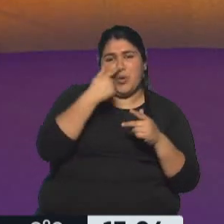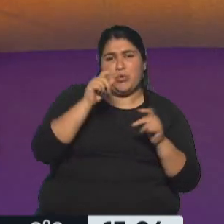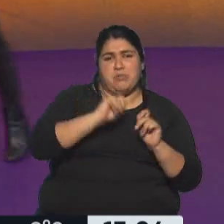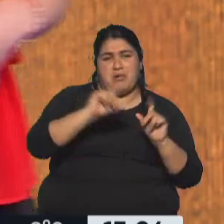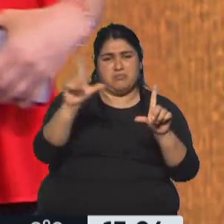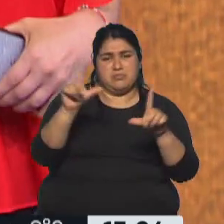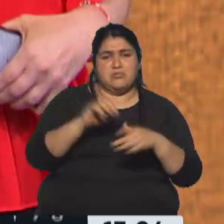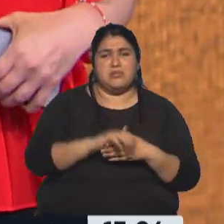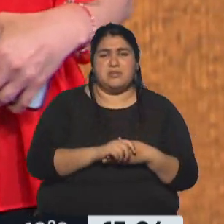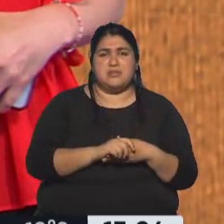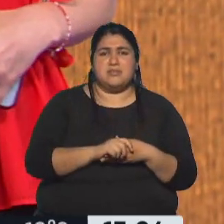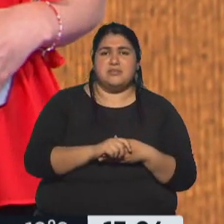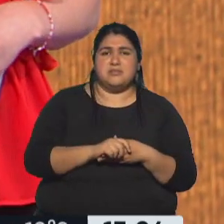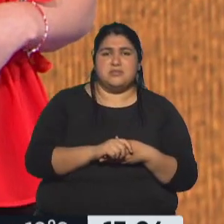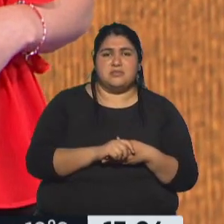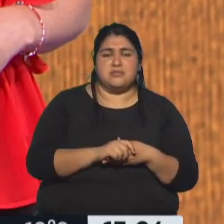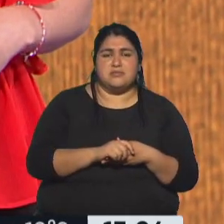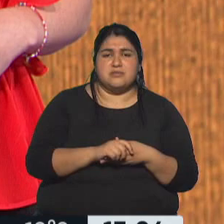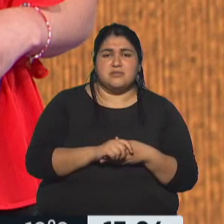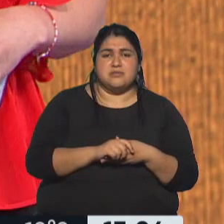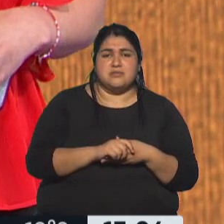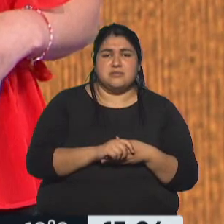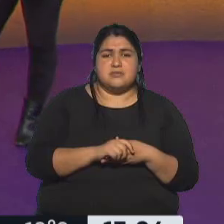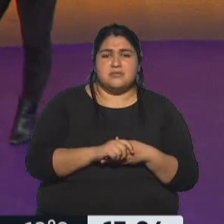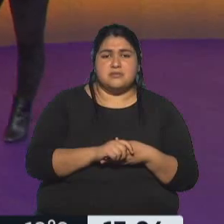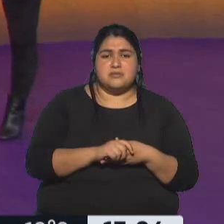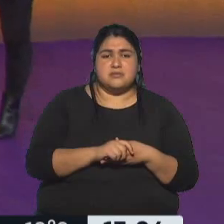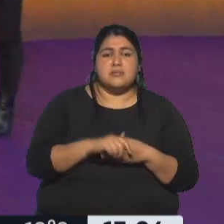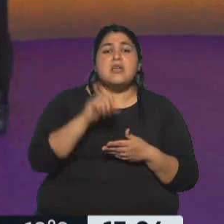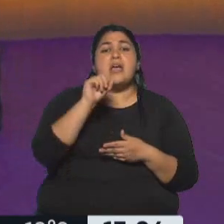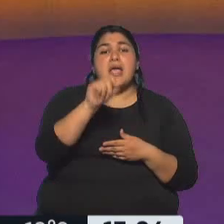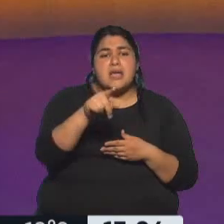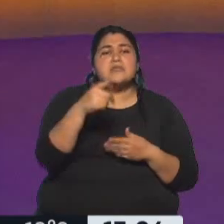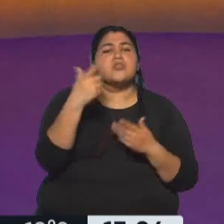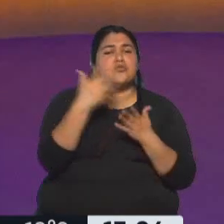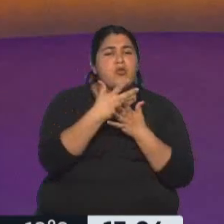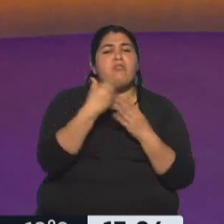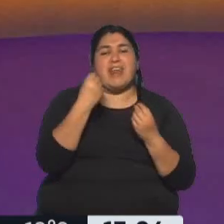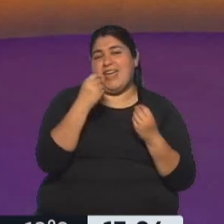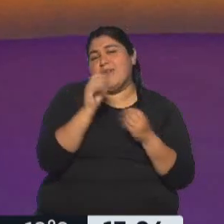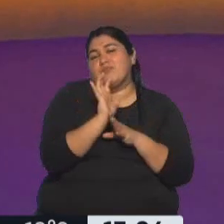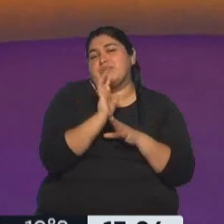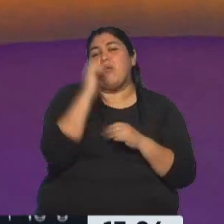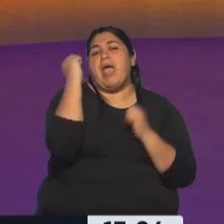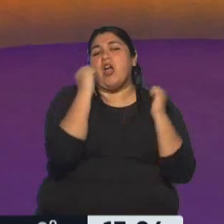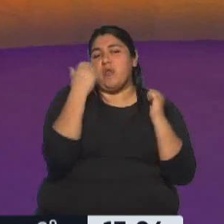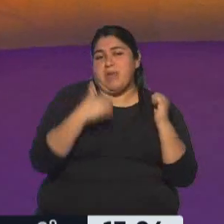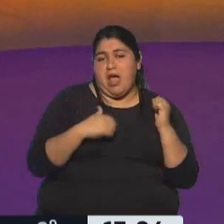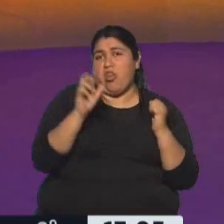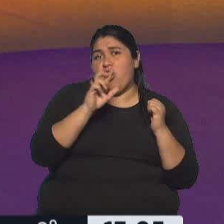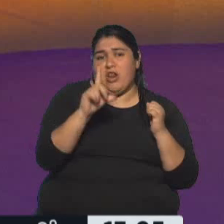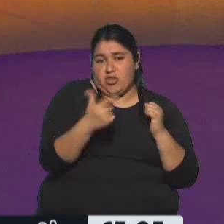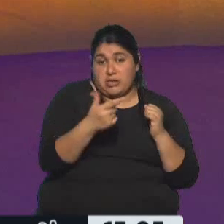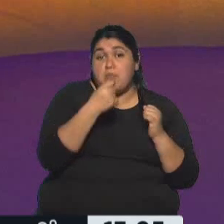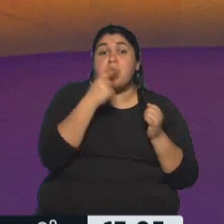dos problemas que tiene el endeudamiento en dólares. La economía argentina sufre escasez de dólares, efectivamente. Si sube la deuda en